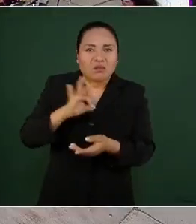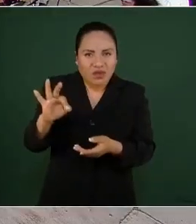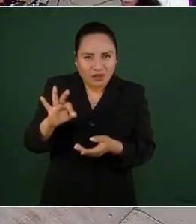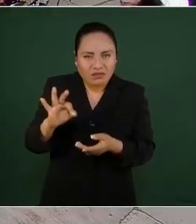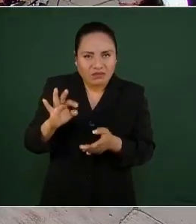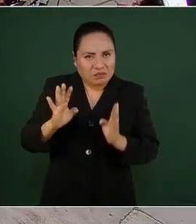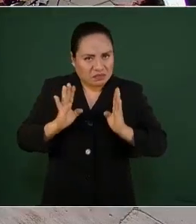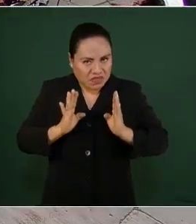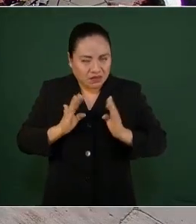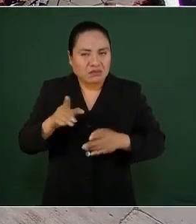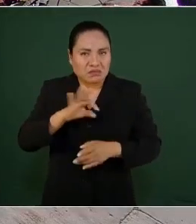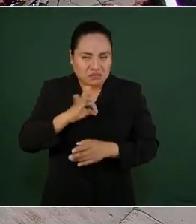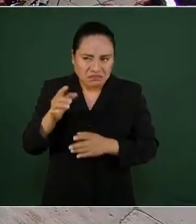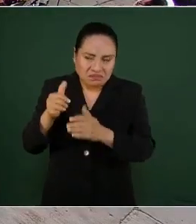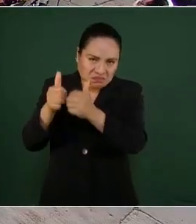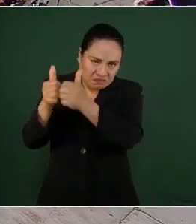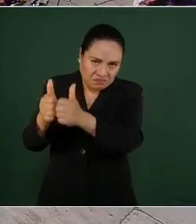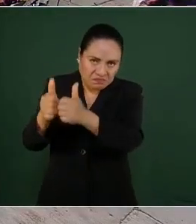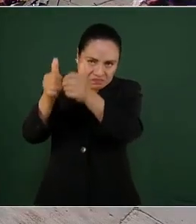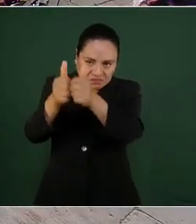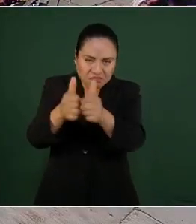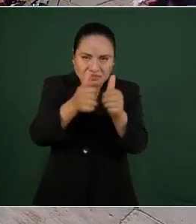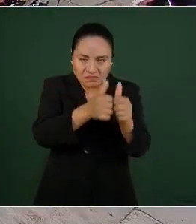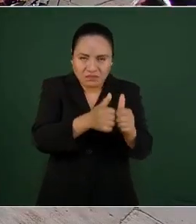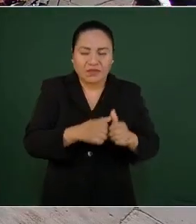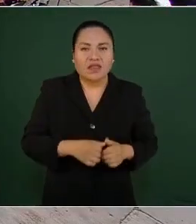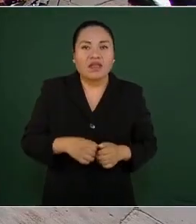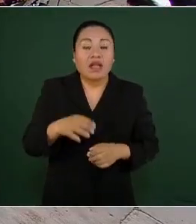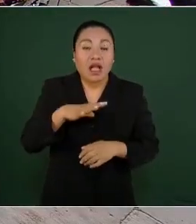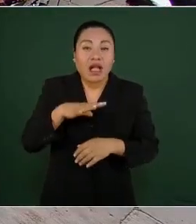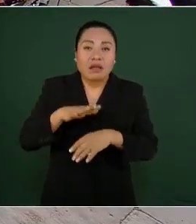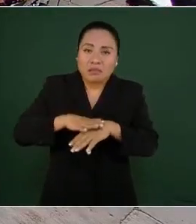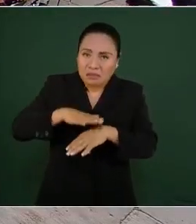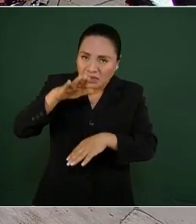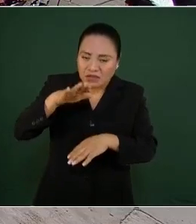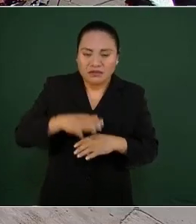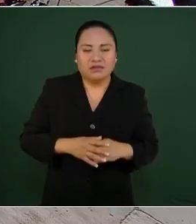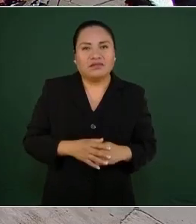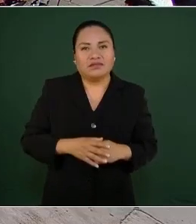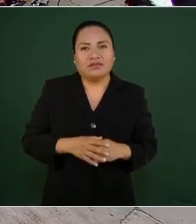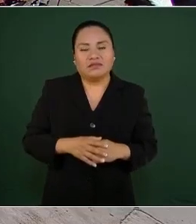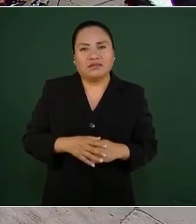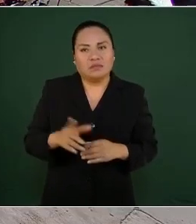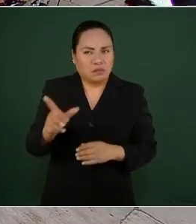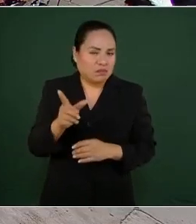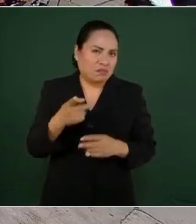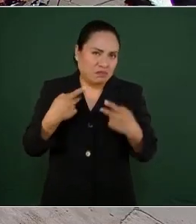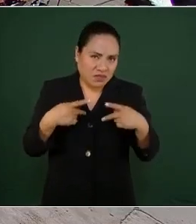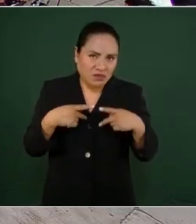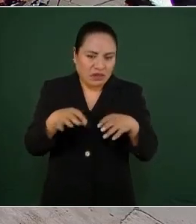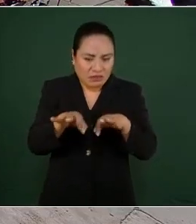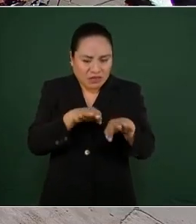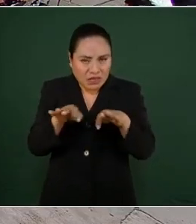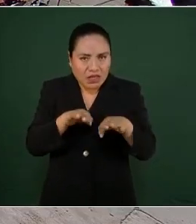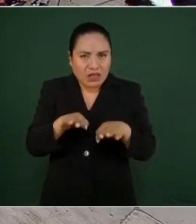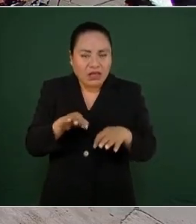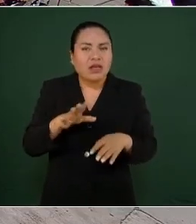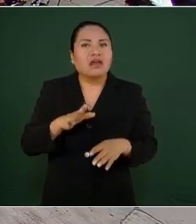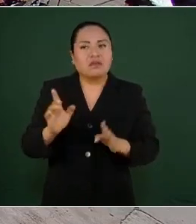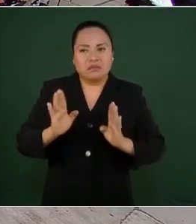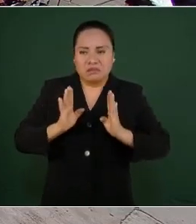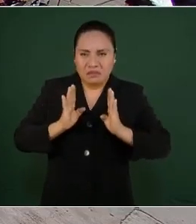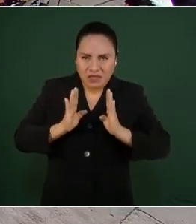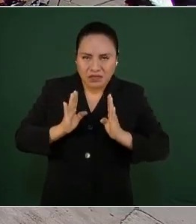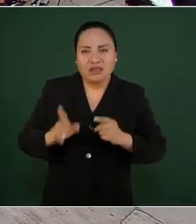Nada más les doy un dato, hay más elementos de la Guardia Nacional,